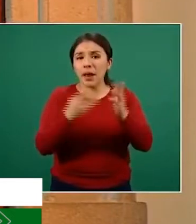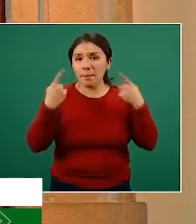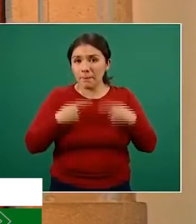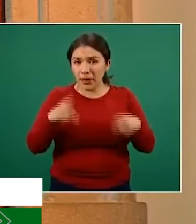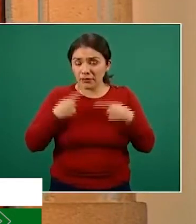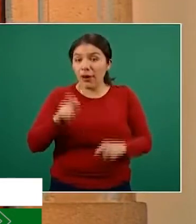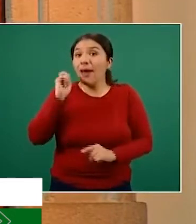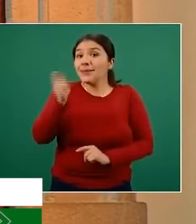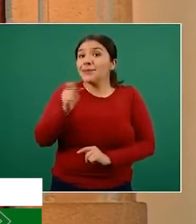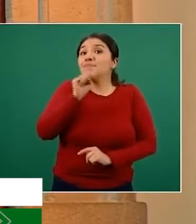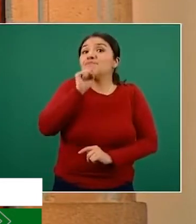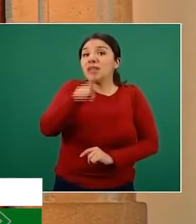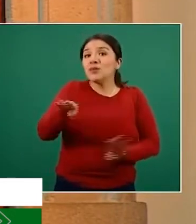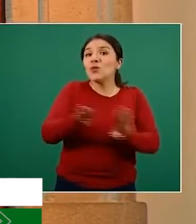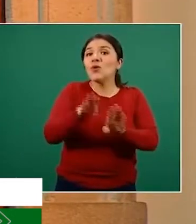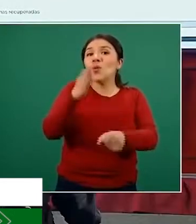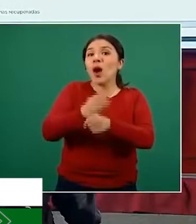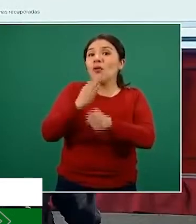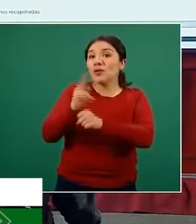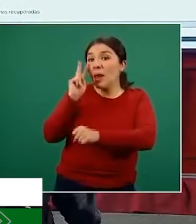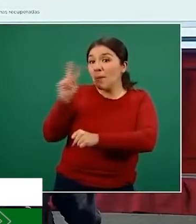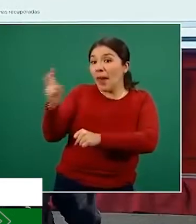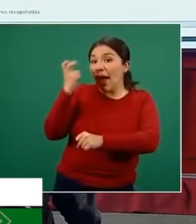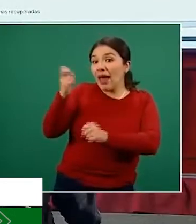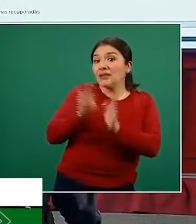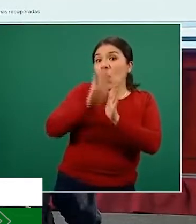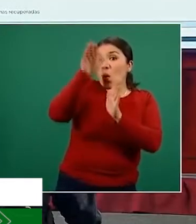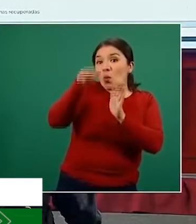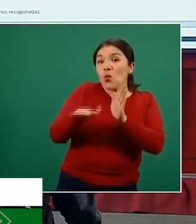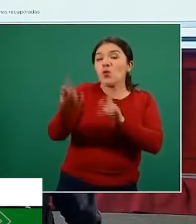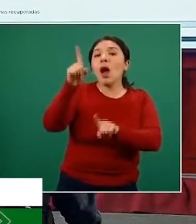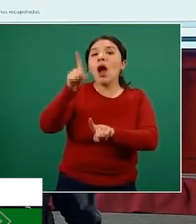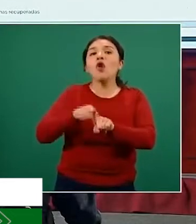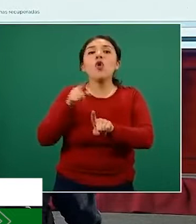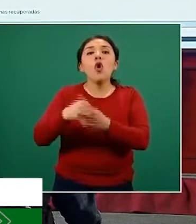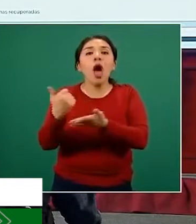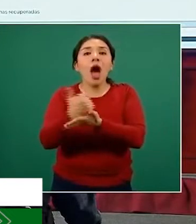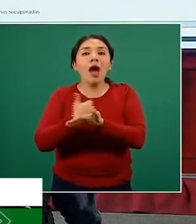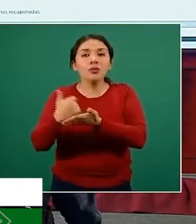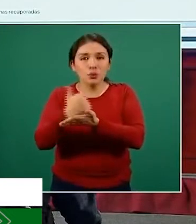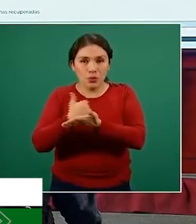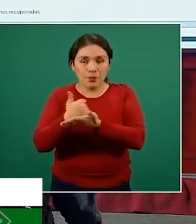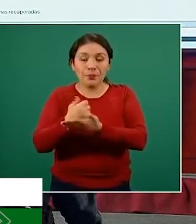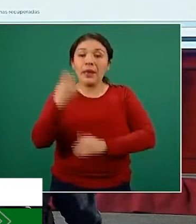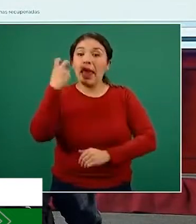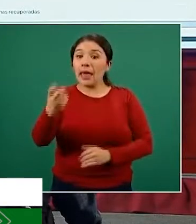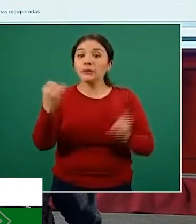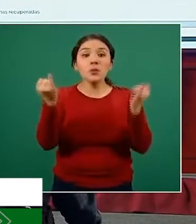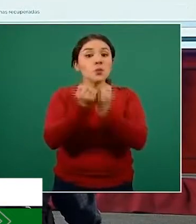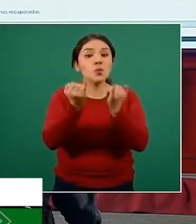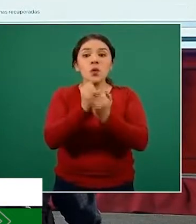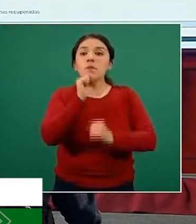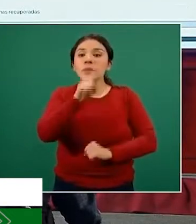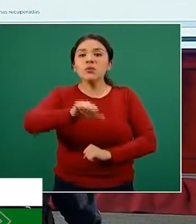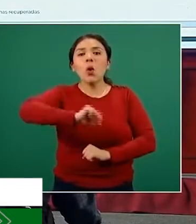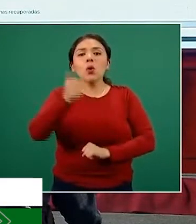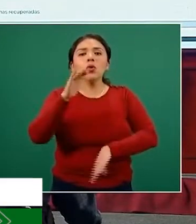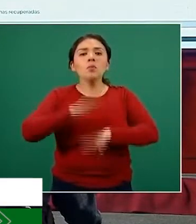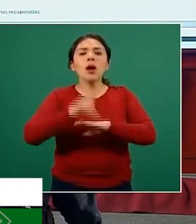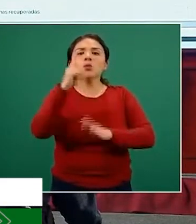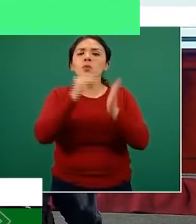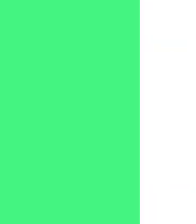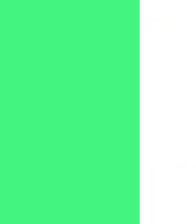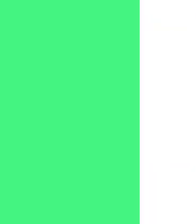128,822. Esto debido a que en las últimas 24 horas México registró 11,271 casos nuevos y 1,065 fallecimientos